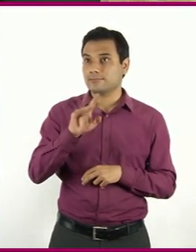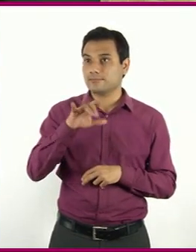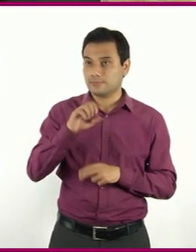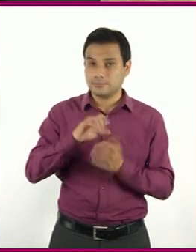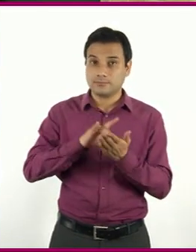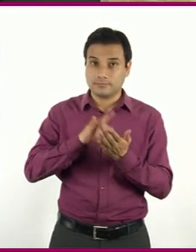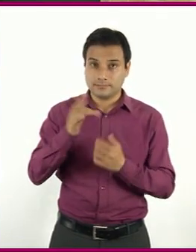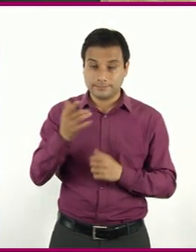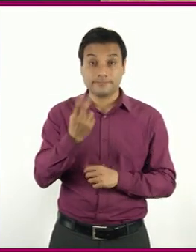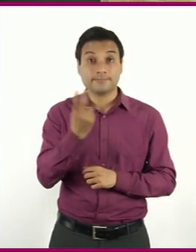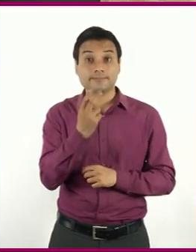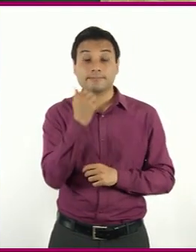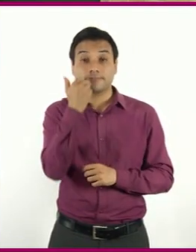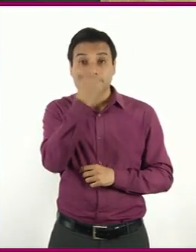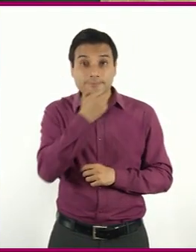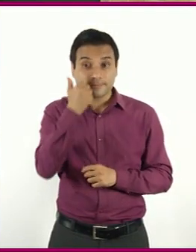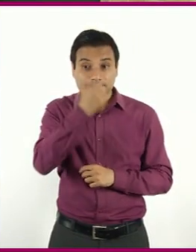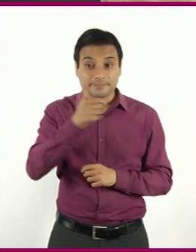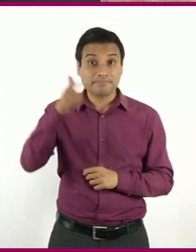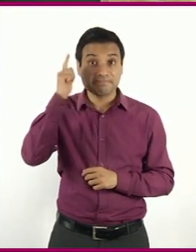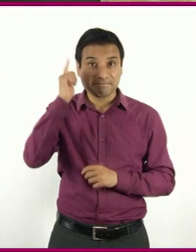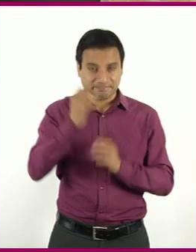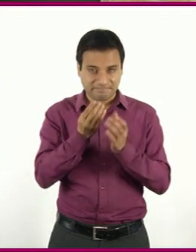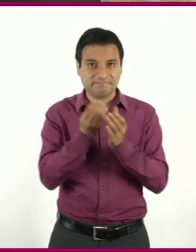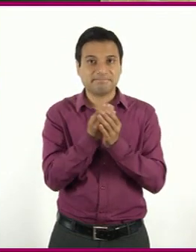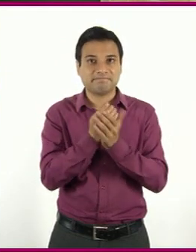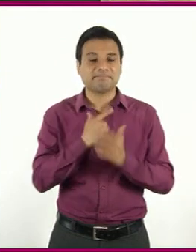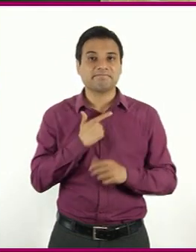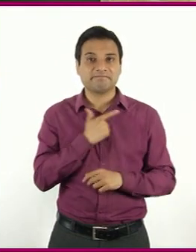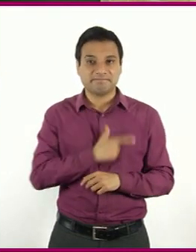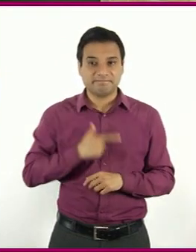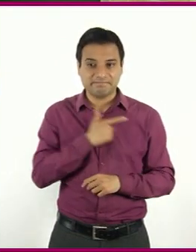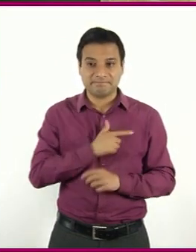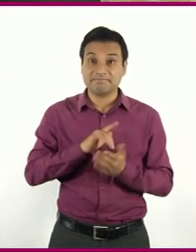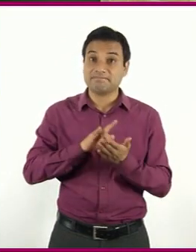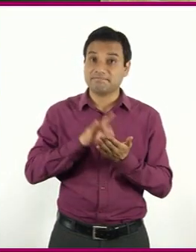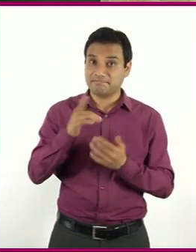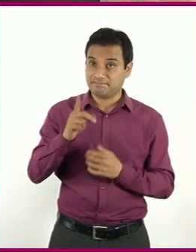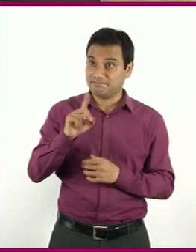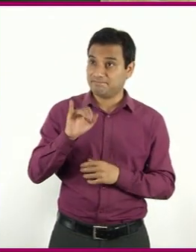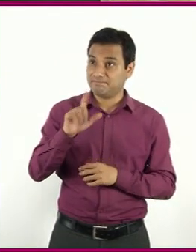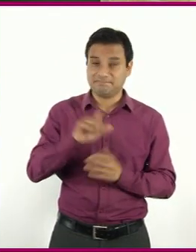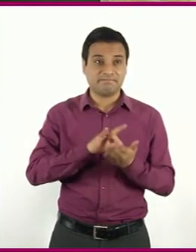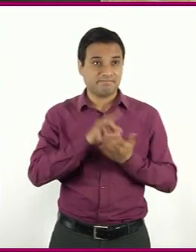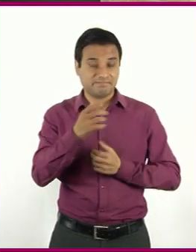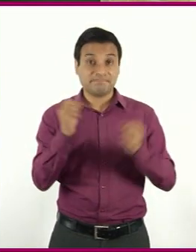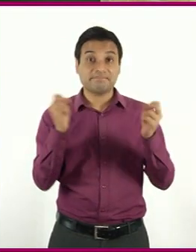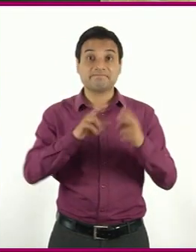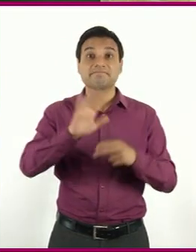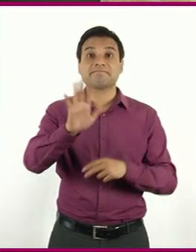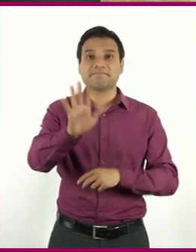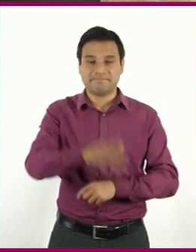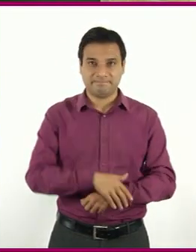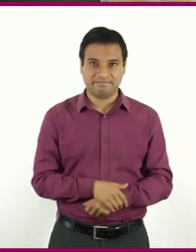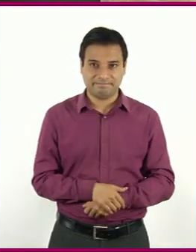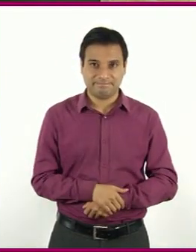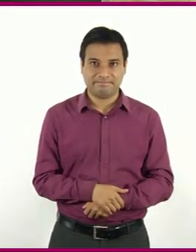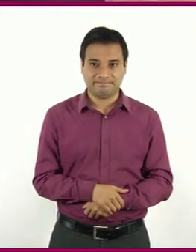ustedes, estudiantes, esperamos que hayan disfrutado de esta sesión de Educación Física. También gracias a ti, Daniel. Gracias. Hasta la próxima. Hasta la próxima. Hasta la